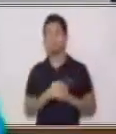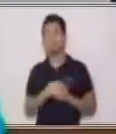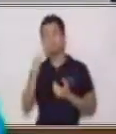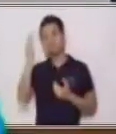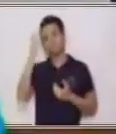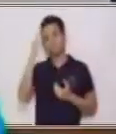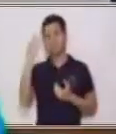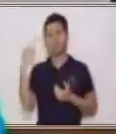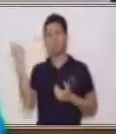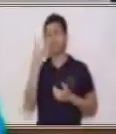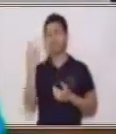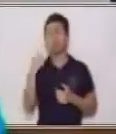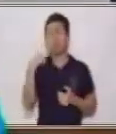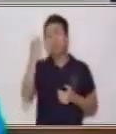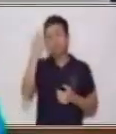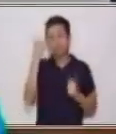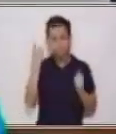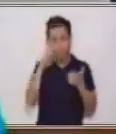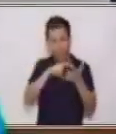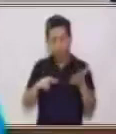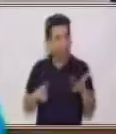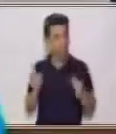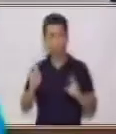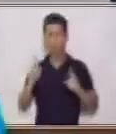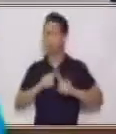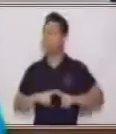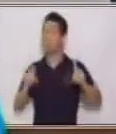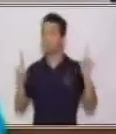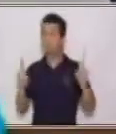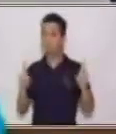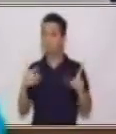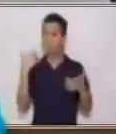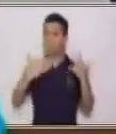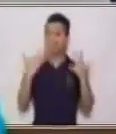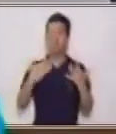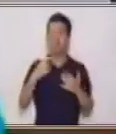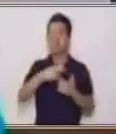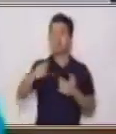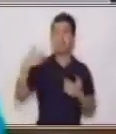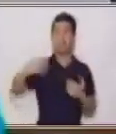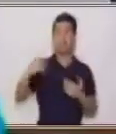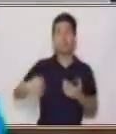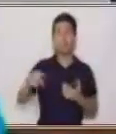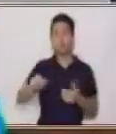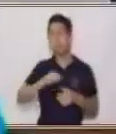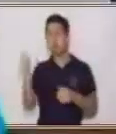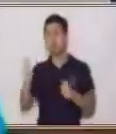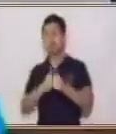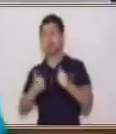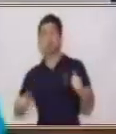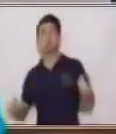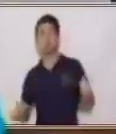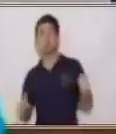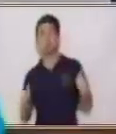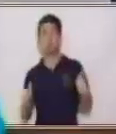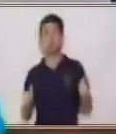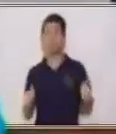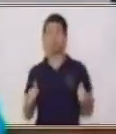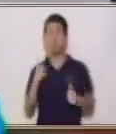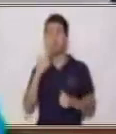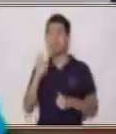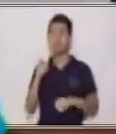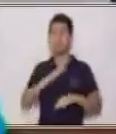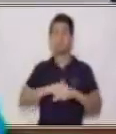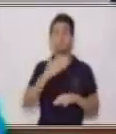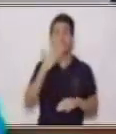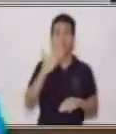sabemos que no todos entendemos de la misma manera, puede ser que uno sea muy rápido, pero puede ser que otros en lugar de esto pues sea más sencillo